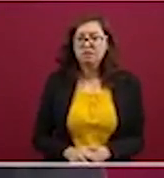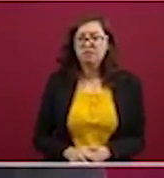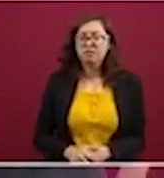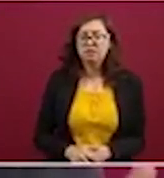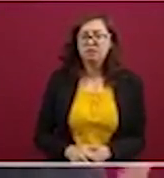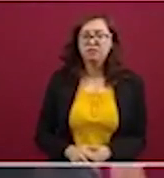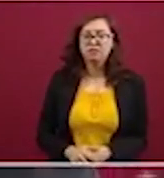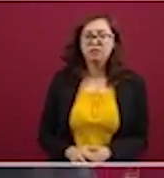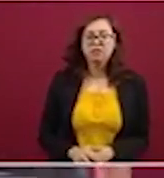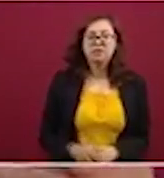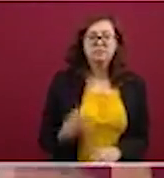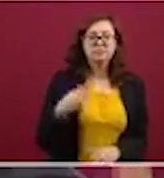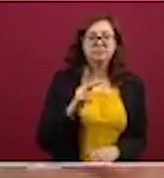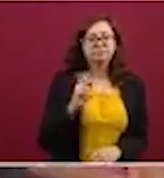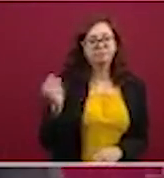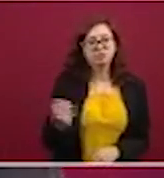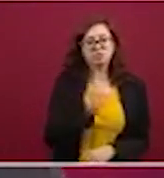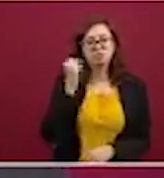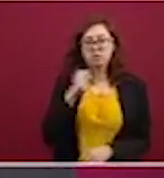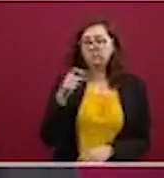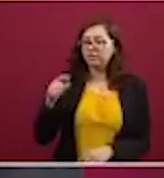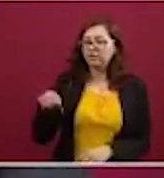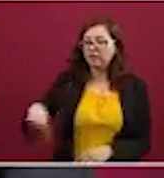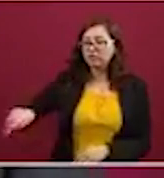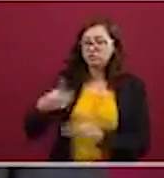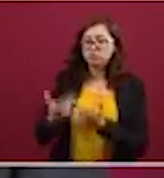80 por ciento del potencial petrolero